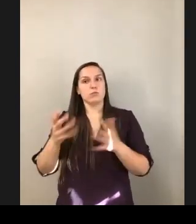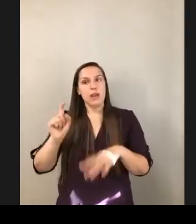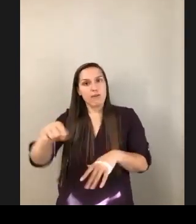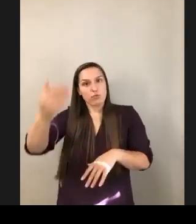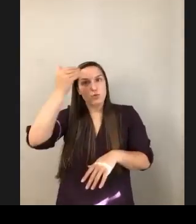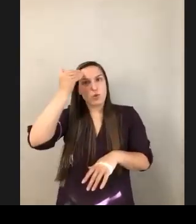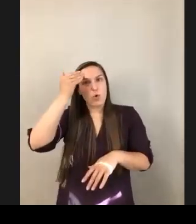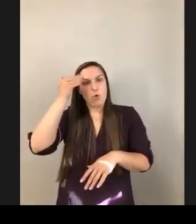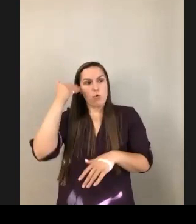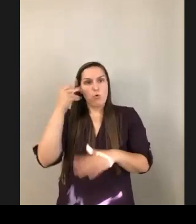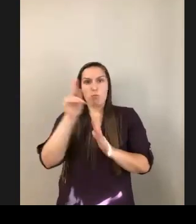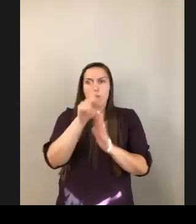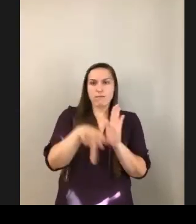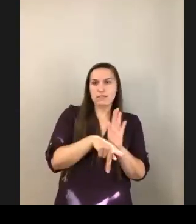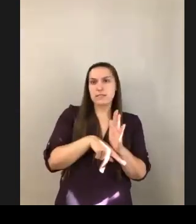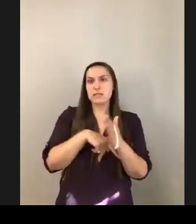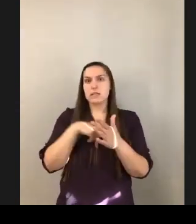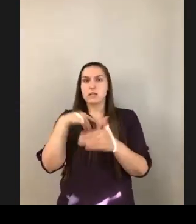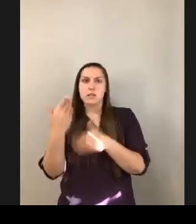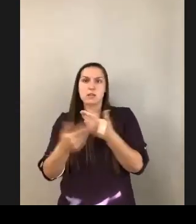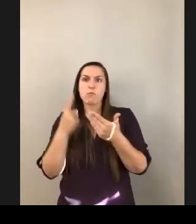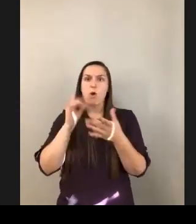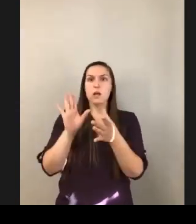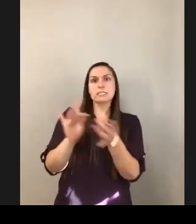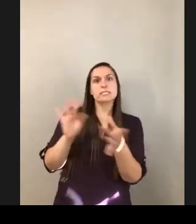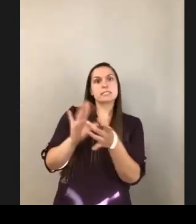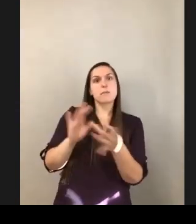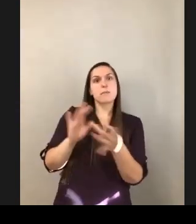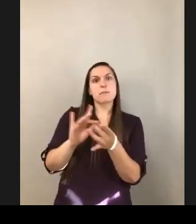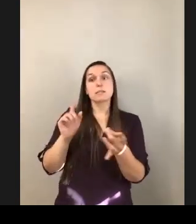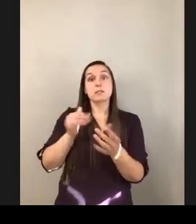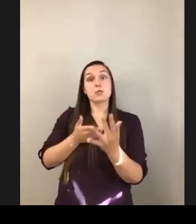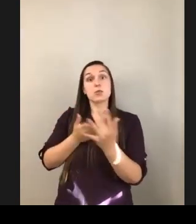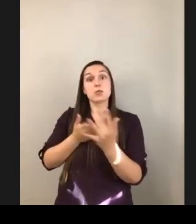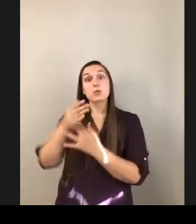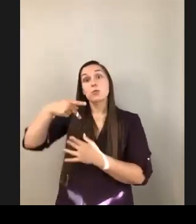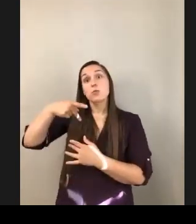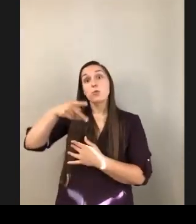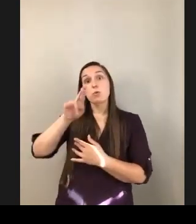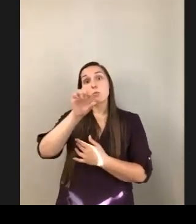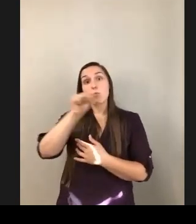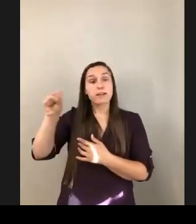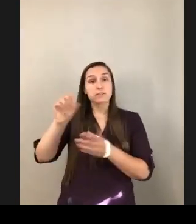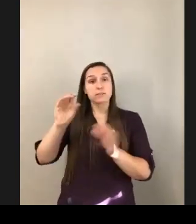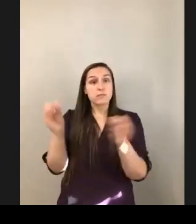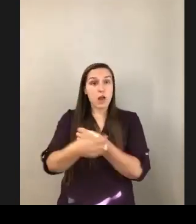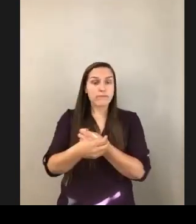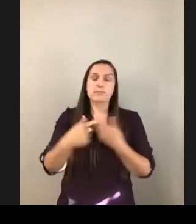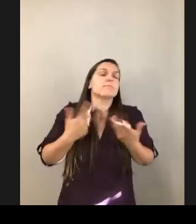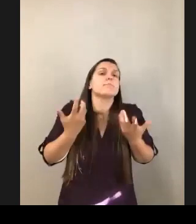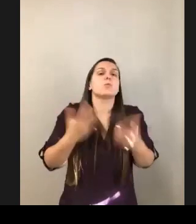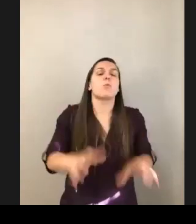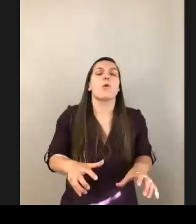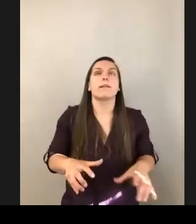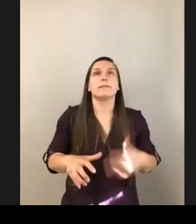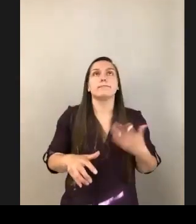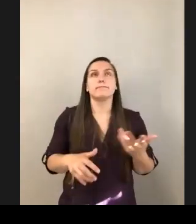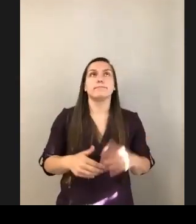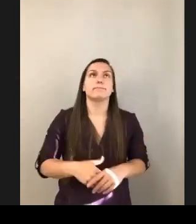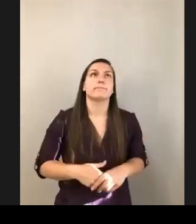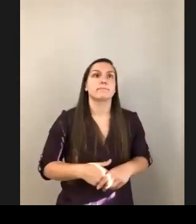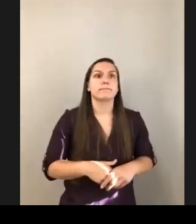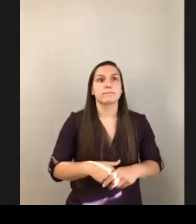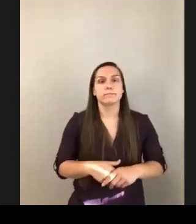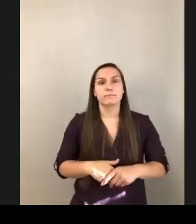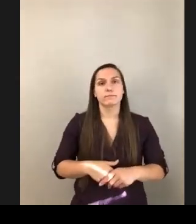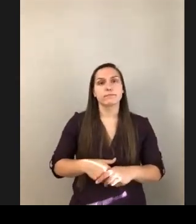gerente de la ciudad. ¿Cuáles son los procedimientos en cuanto a dar declaraciones públicas? Eso